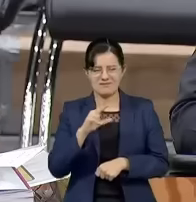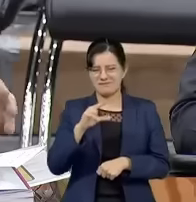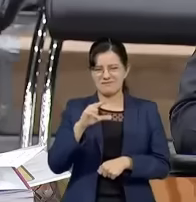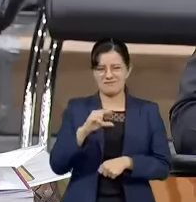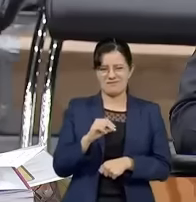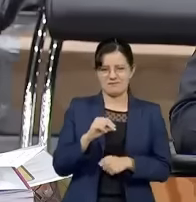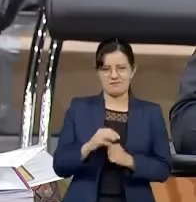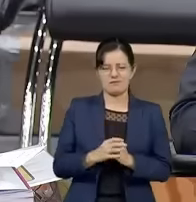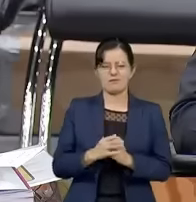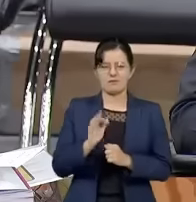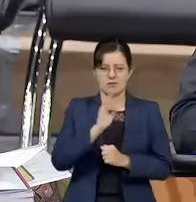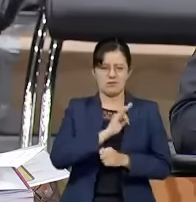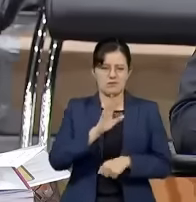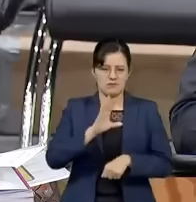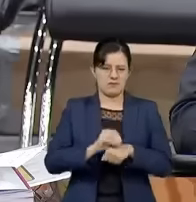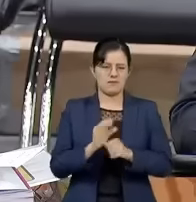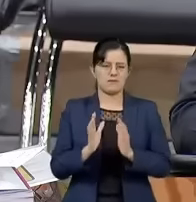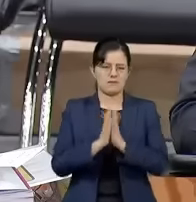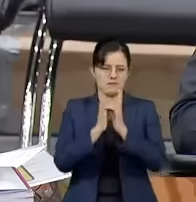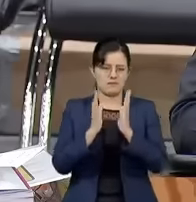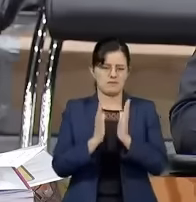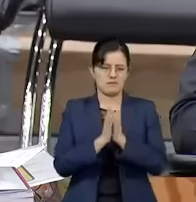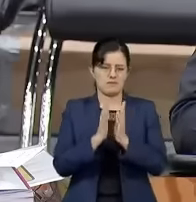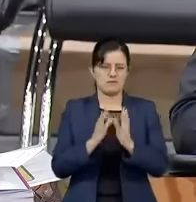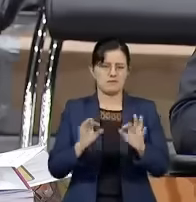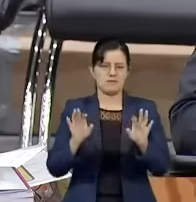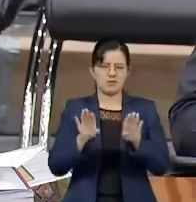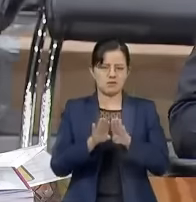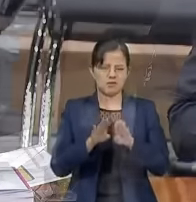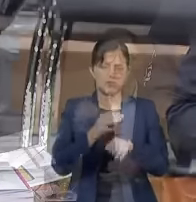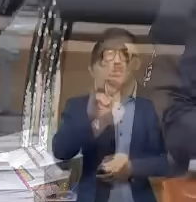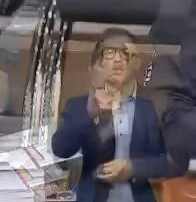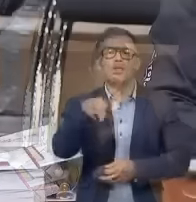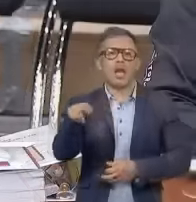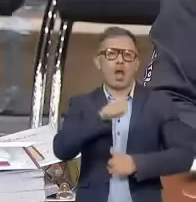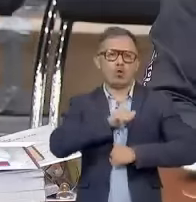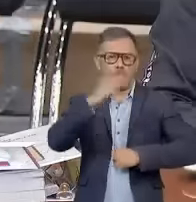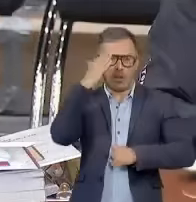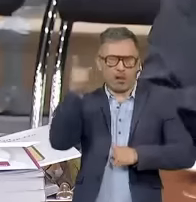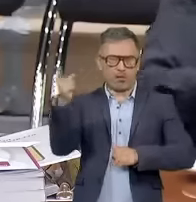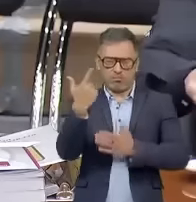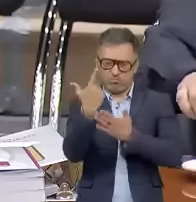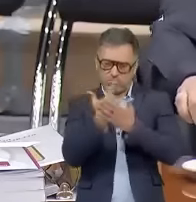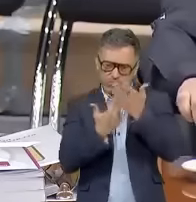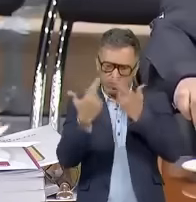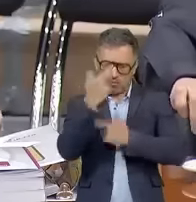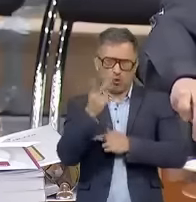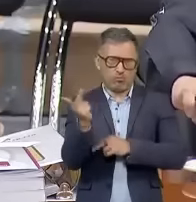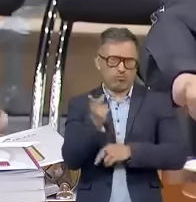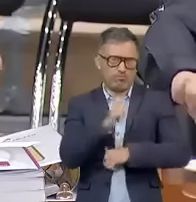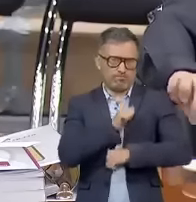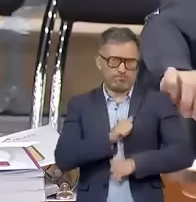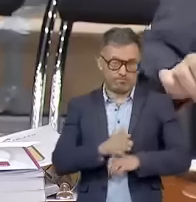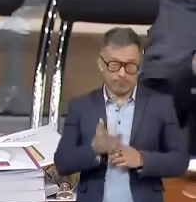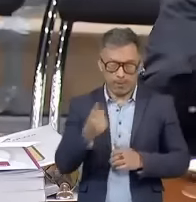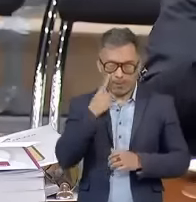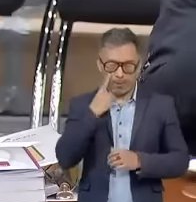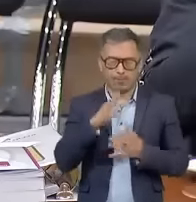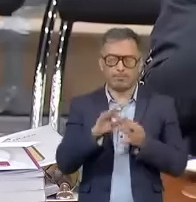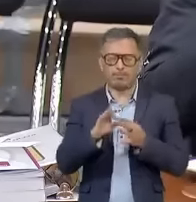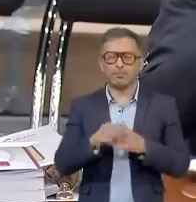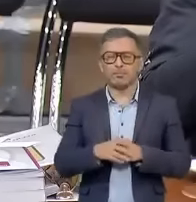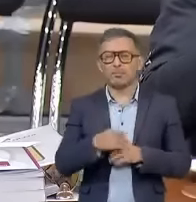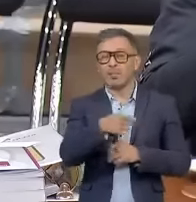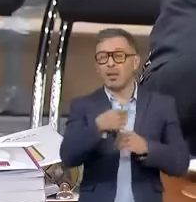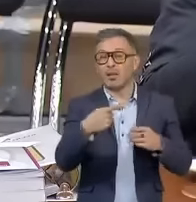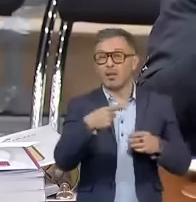y que nos permitan que la democracia tenga sea sea una democracia sana déjeme decir una cosa porque el personaje que se